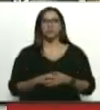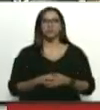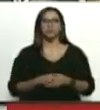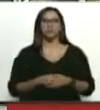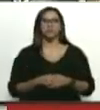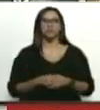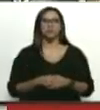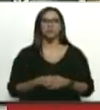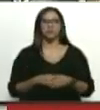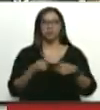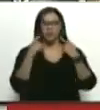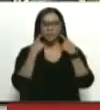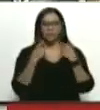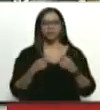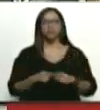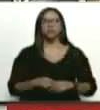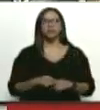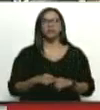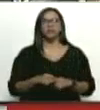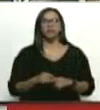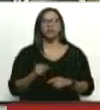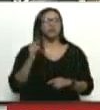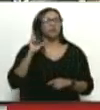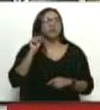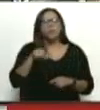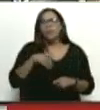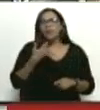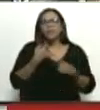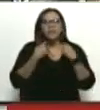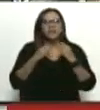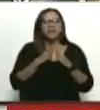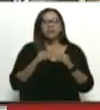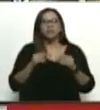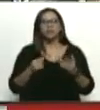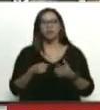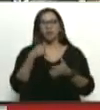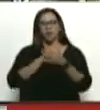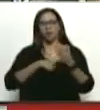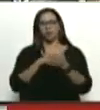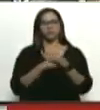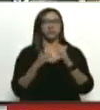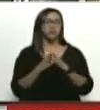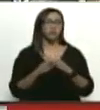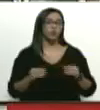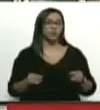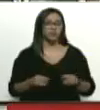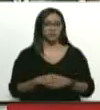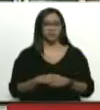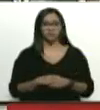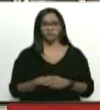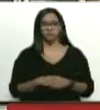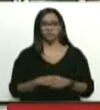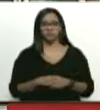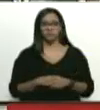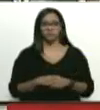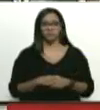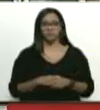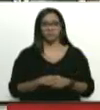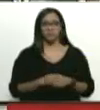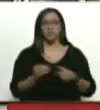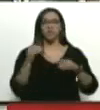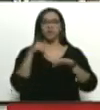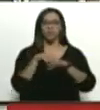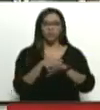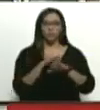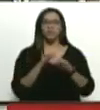miren, usted puede perder todas las batallas. Todas. incluida la militar.